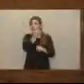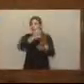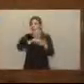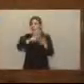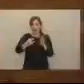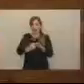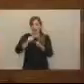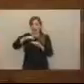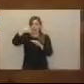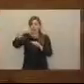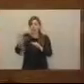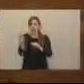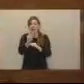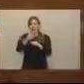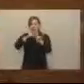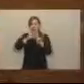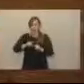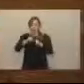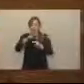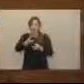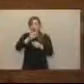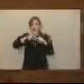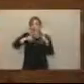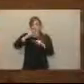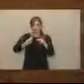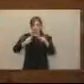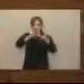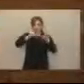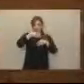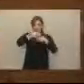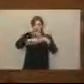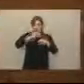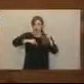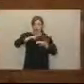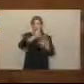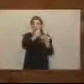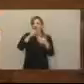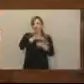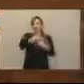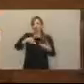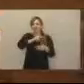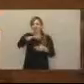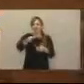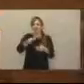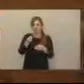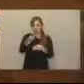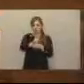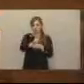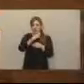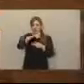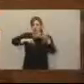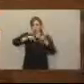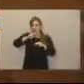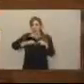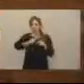las obras realizadas por esta empresa, y les vuelvo a repetir, que fueron casi 60 millones de euros en licitaciones de obras